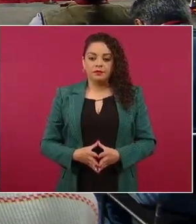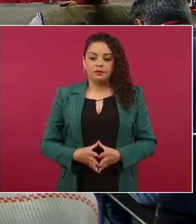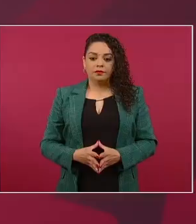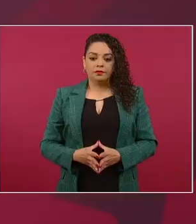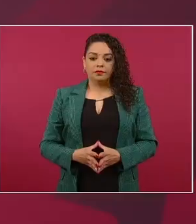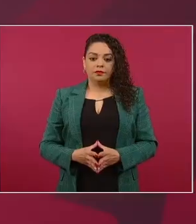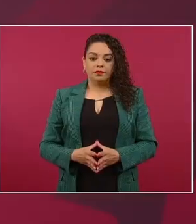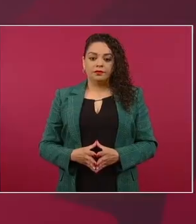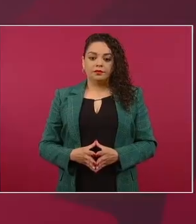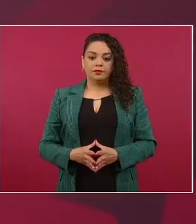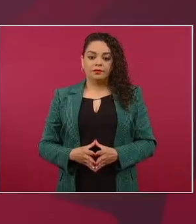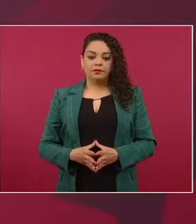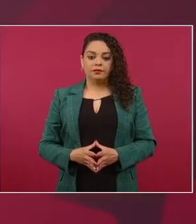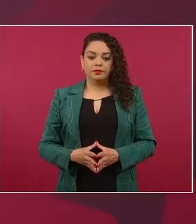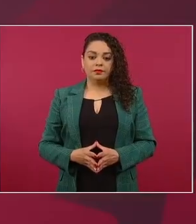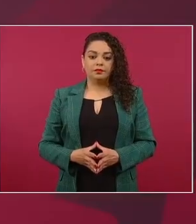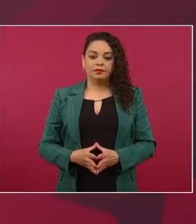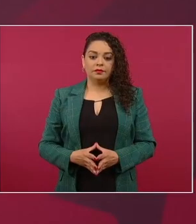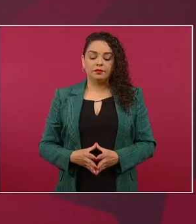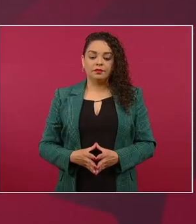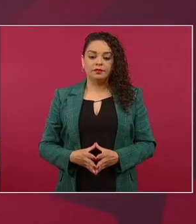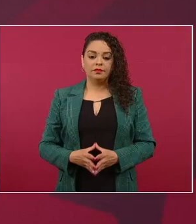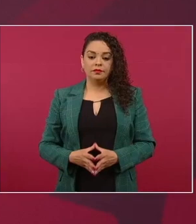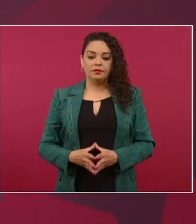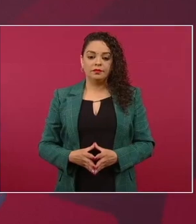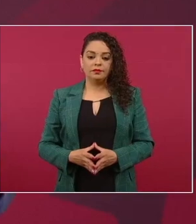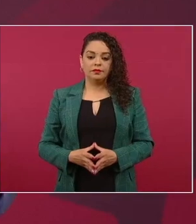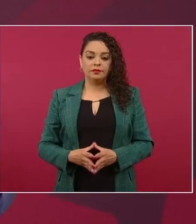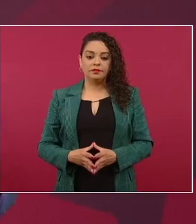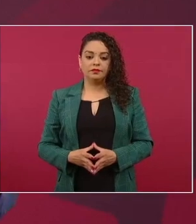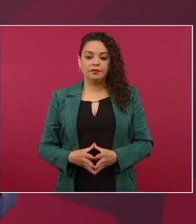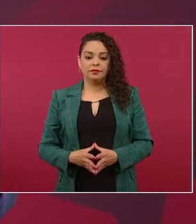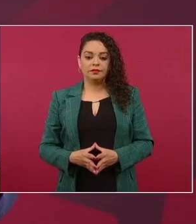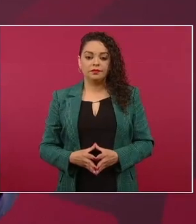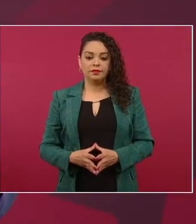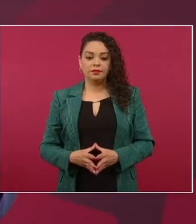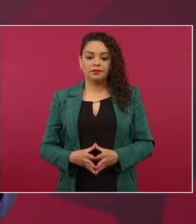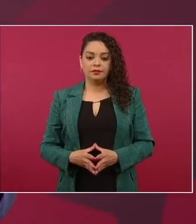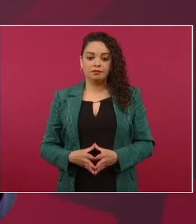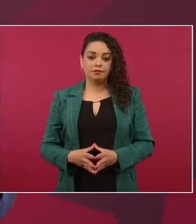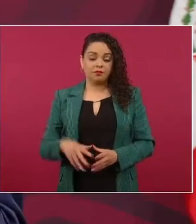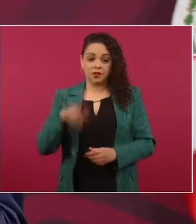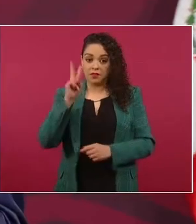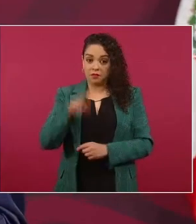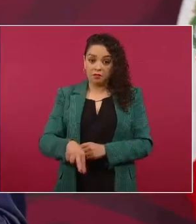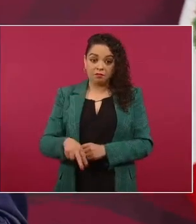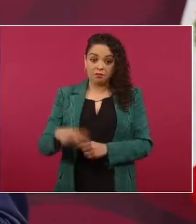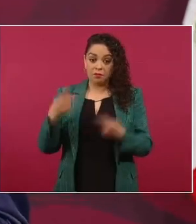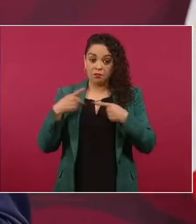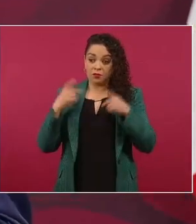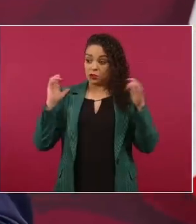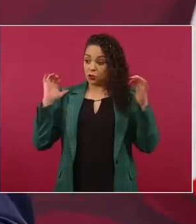la felicidad, para la recreación,